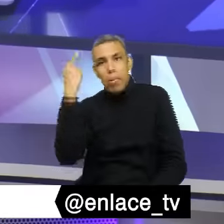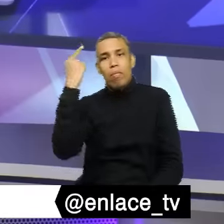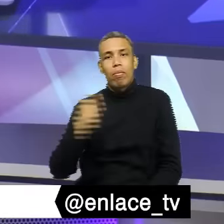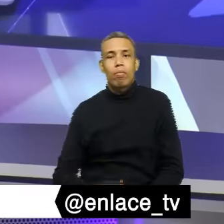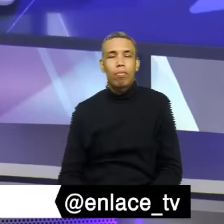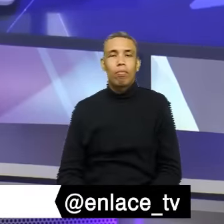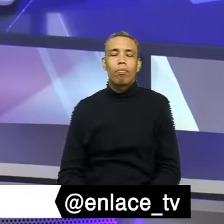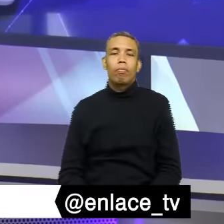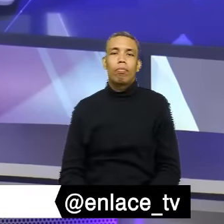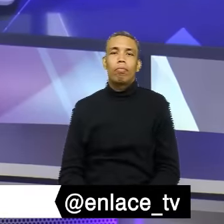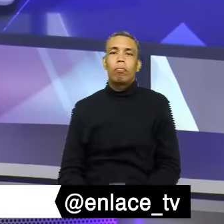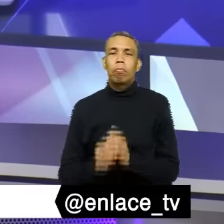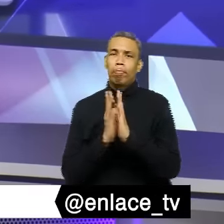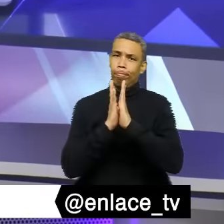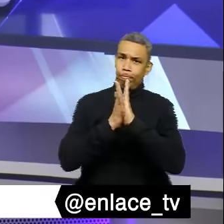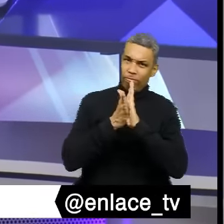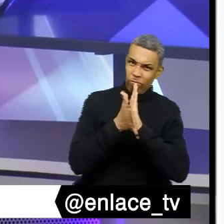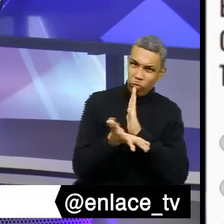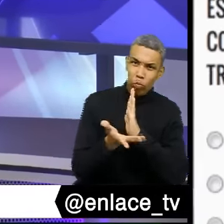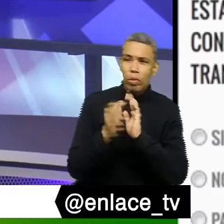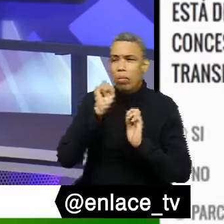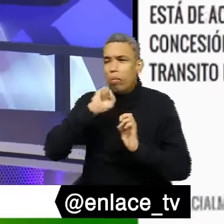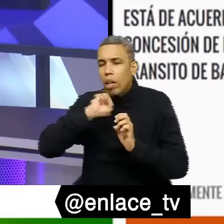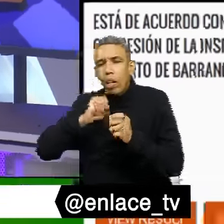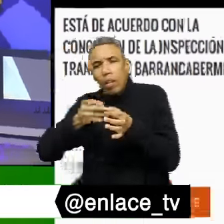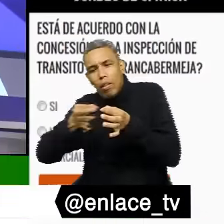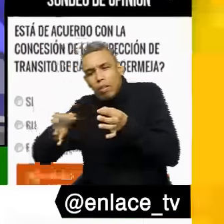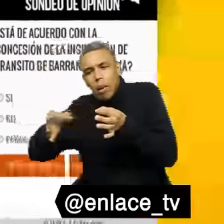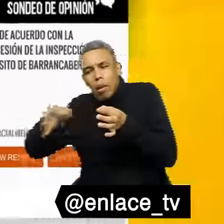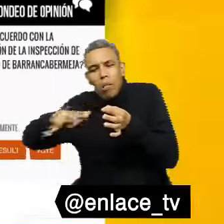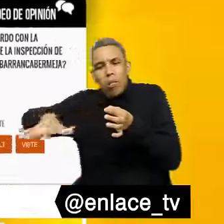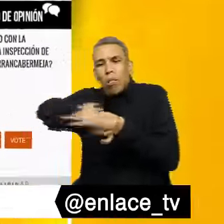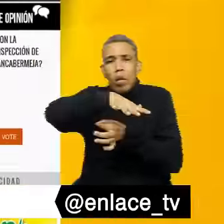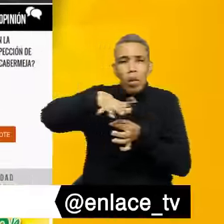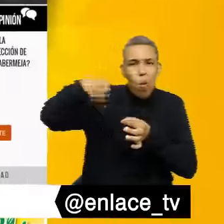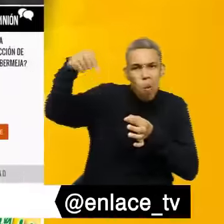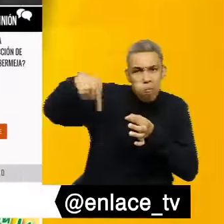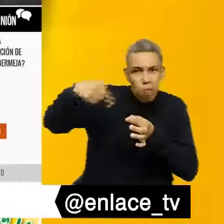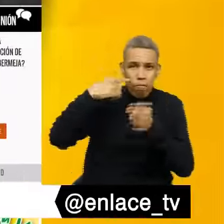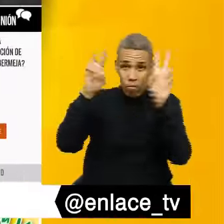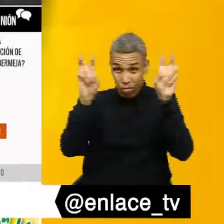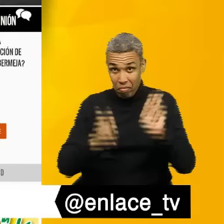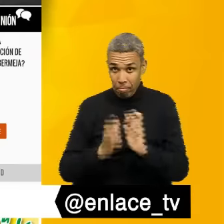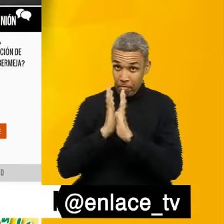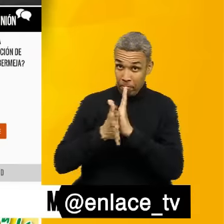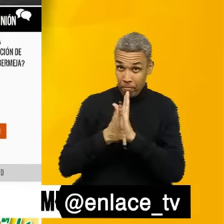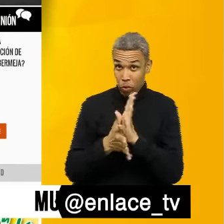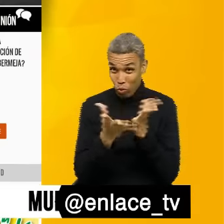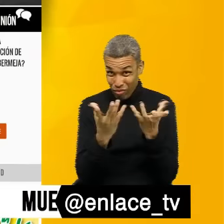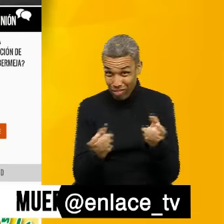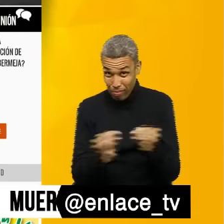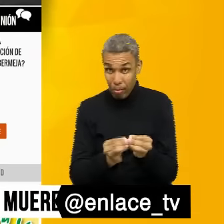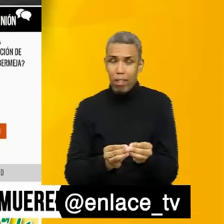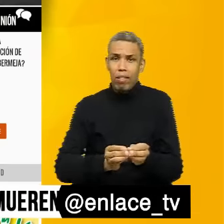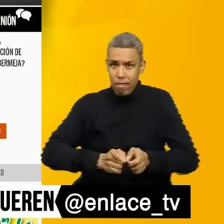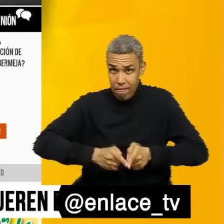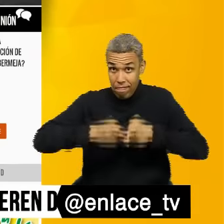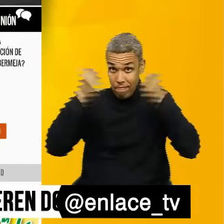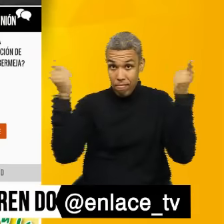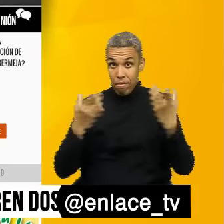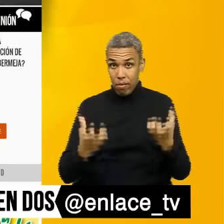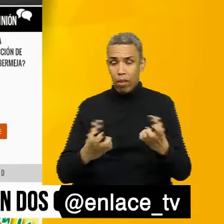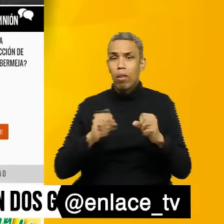Seguimos llevando a nuestra comunidad el acontecer de la ciudad y región. Esta y otras informaciones de Enlace Noticias las pueden hallar en nuestra página web